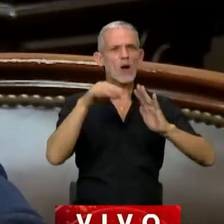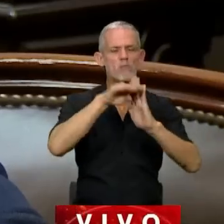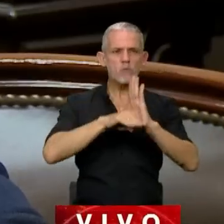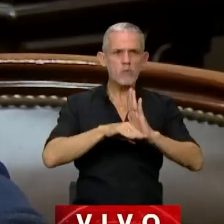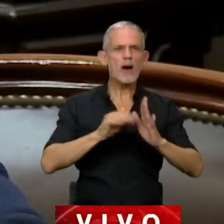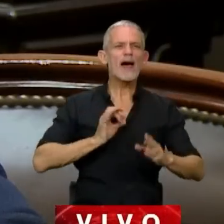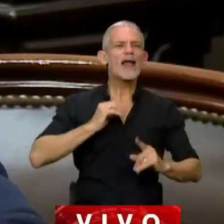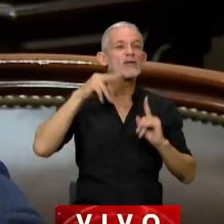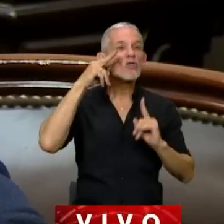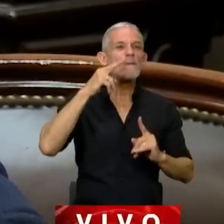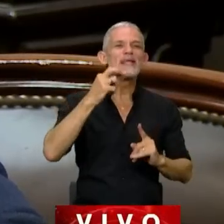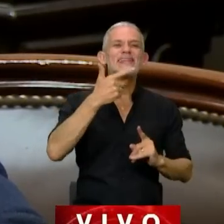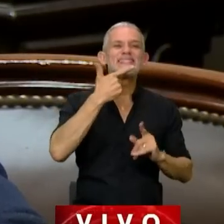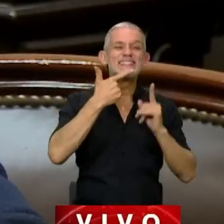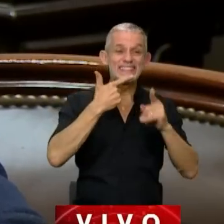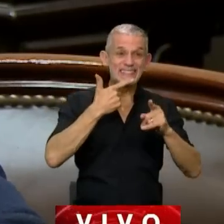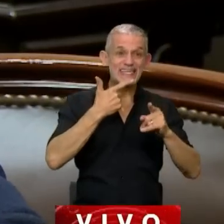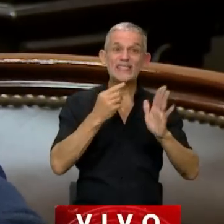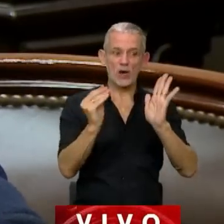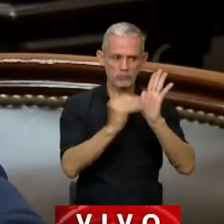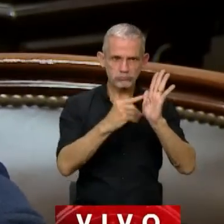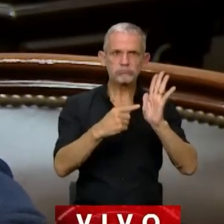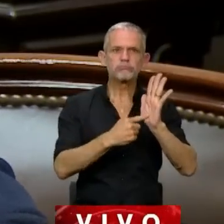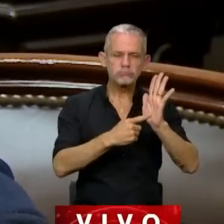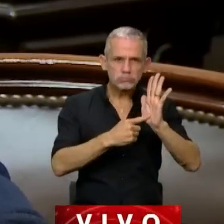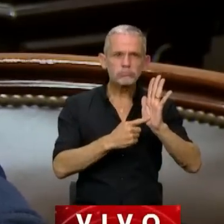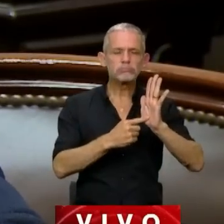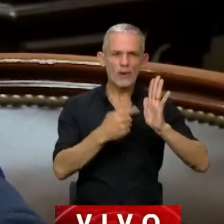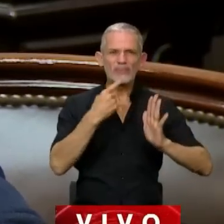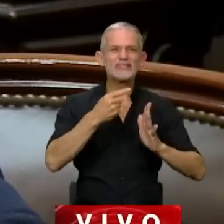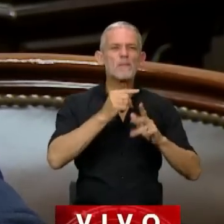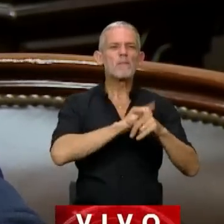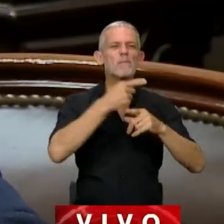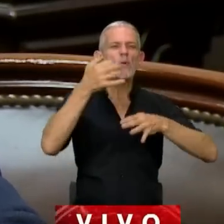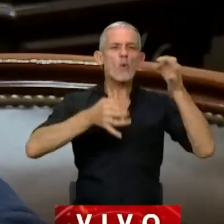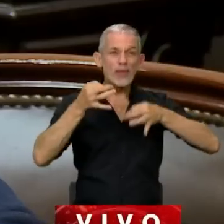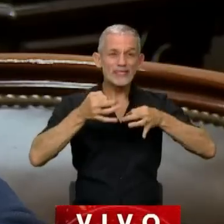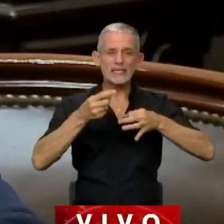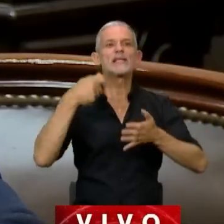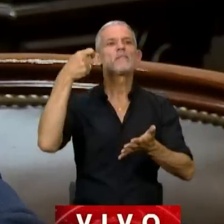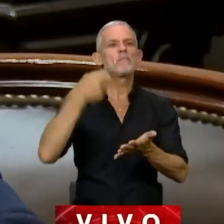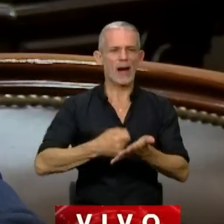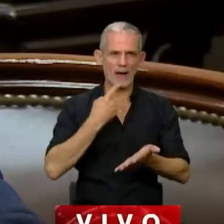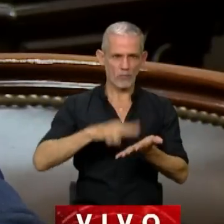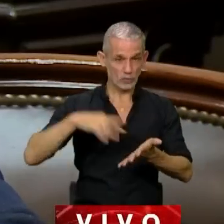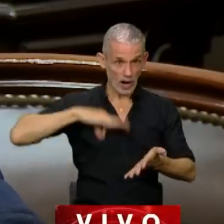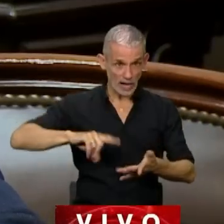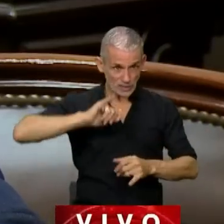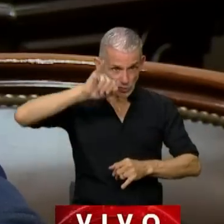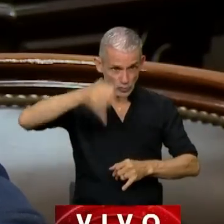norma desde el año 2017 que establece que en el Poder Judicial se paga